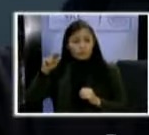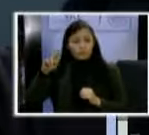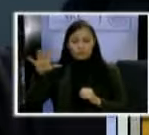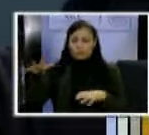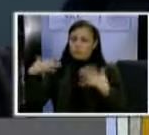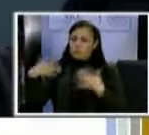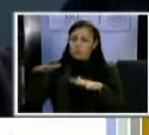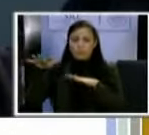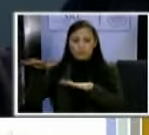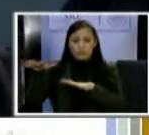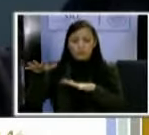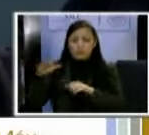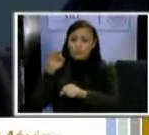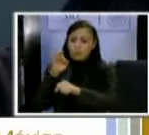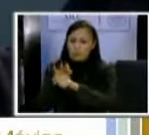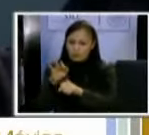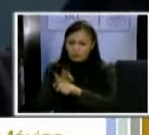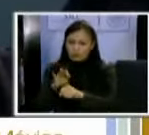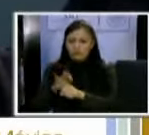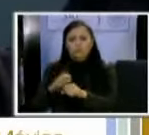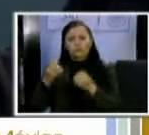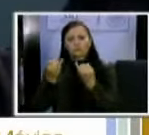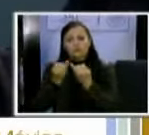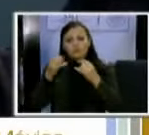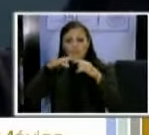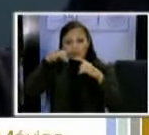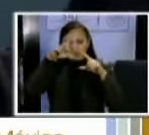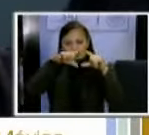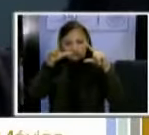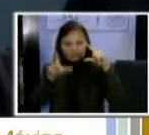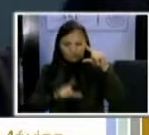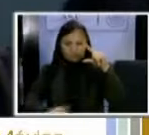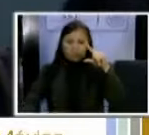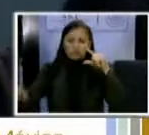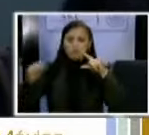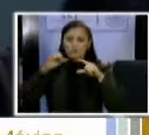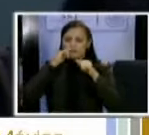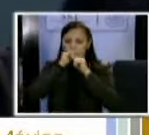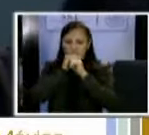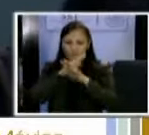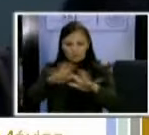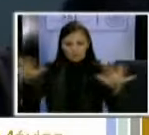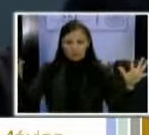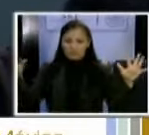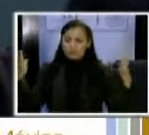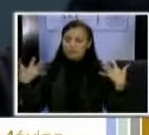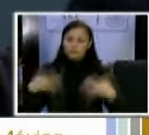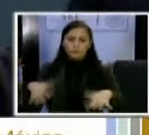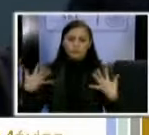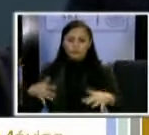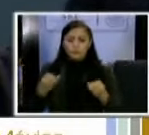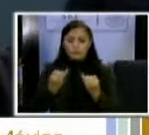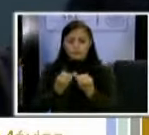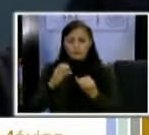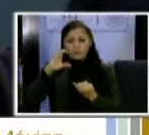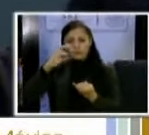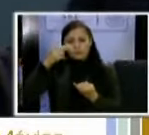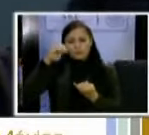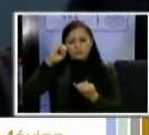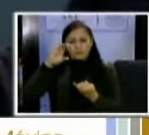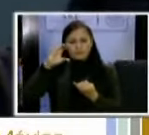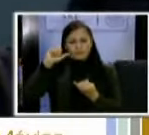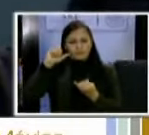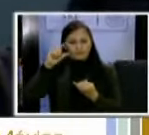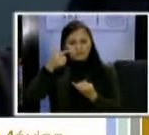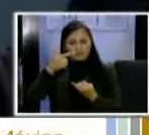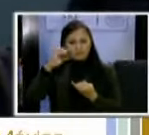materia de protección y en materia de promoción es verdaderamente inconmensurable. Y lo vi en Chicago también cuando atendió